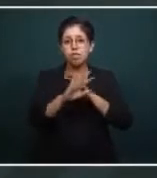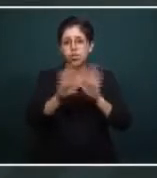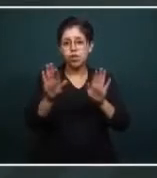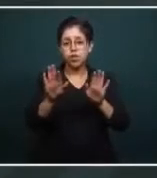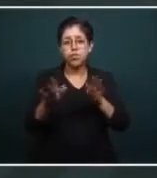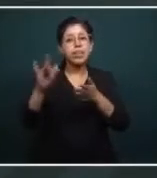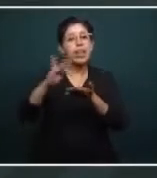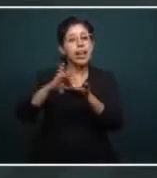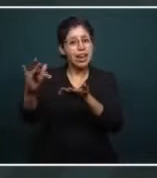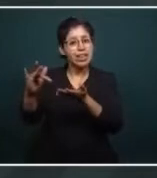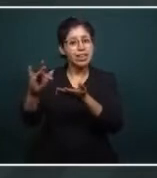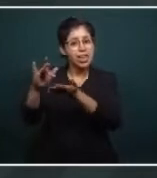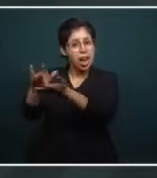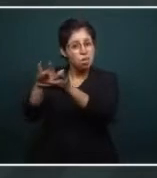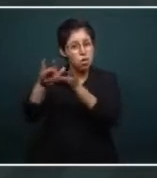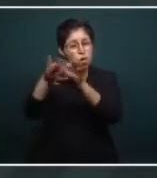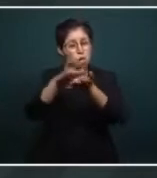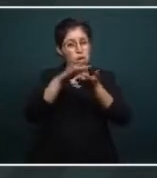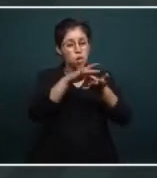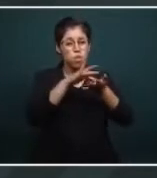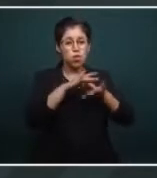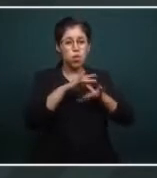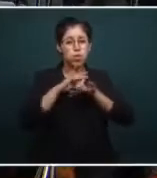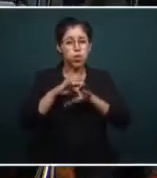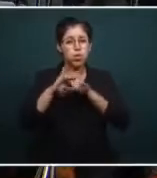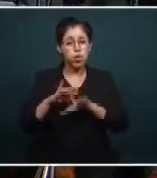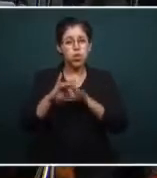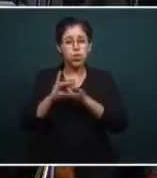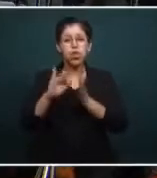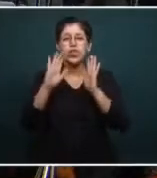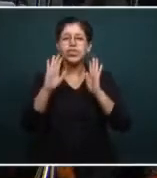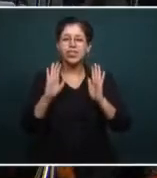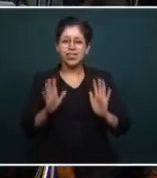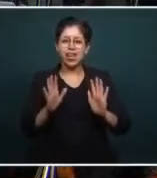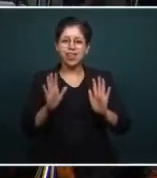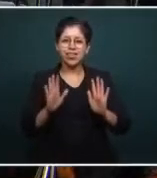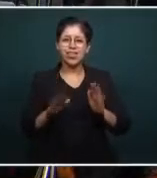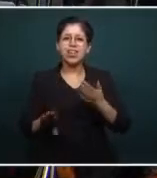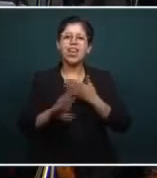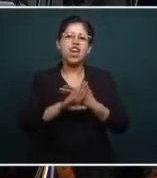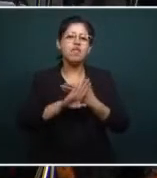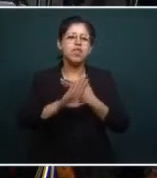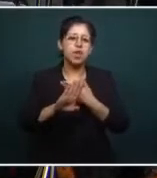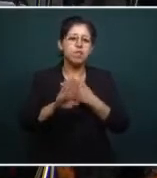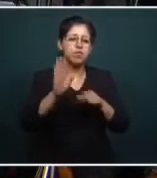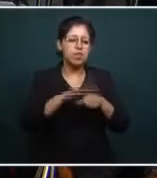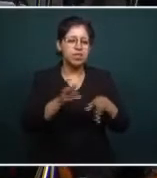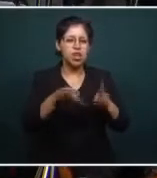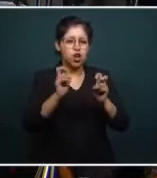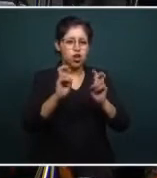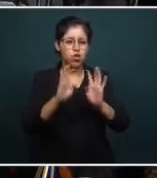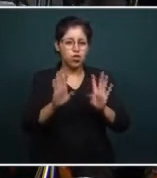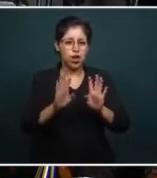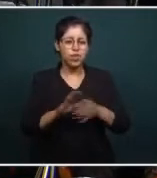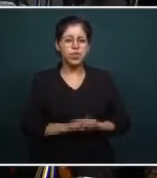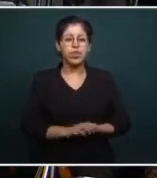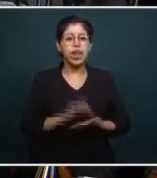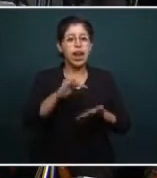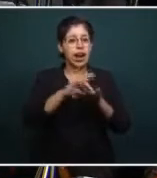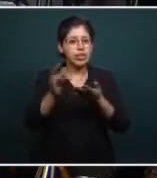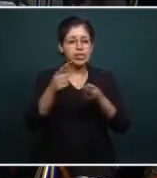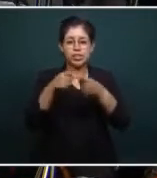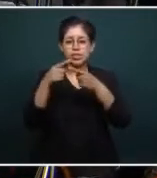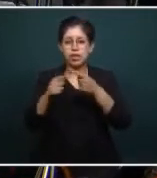todo ese trabajo So thanks coordinado to all that de work, Estado y we've been able to Federación, stop se all ha the podido theft, reducir a big aquí reduction en in the este theft estado de of